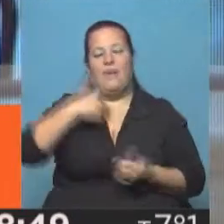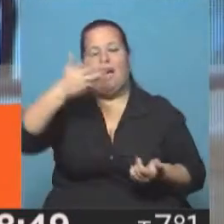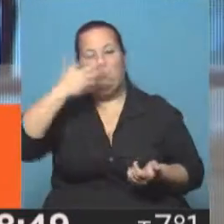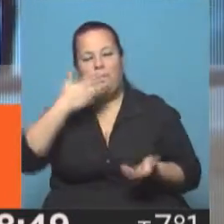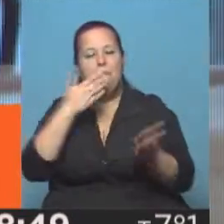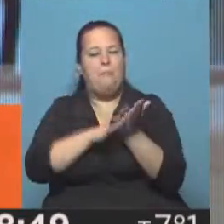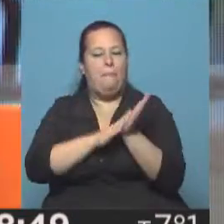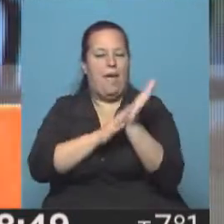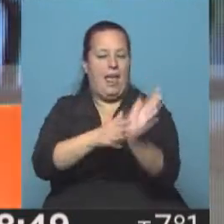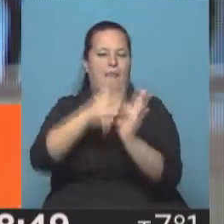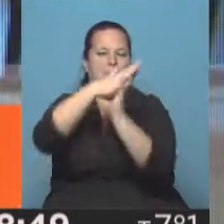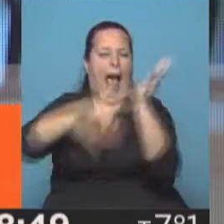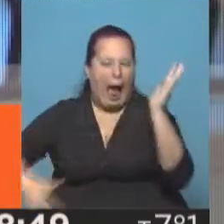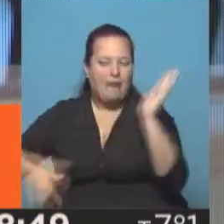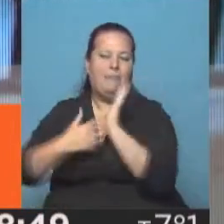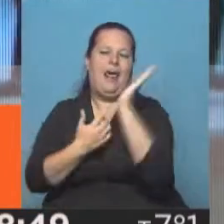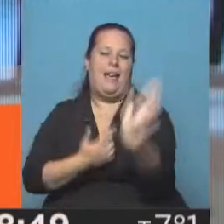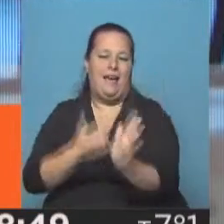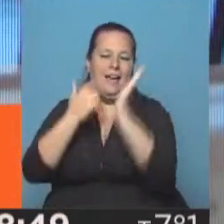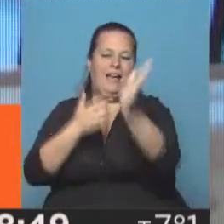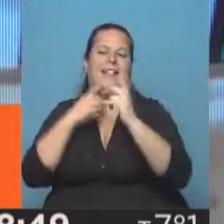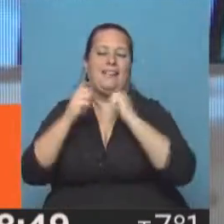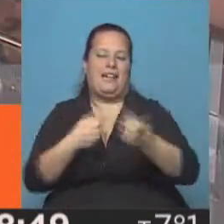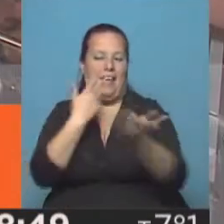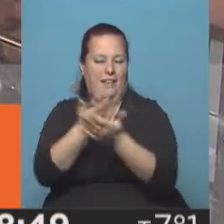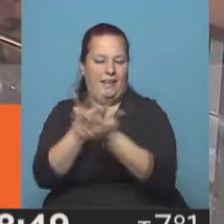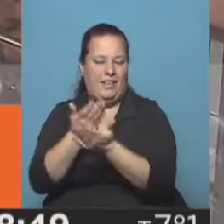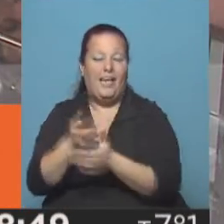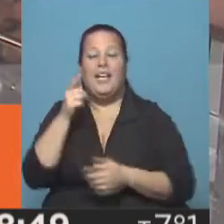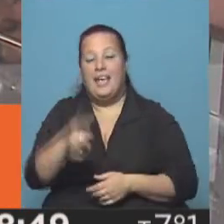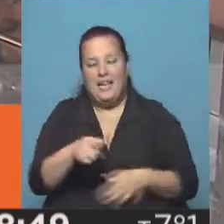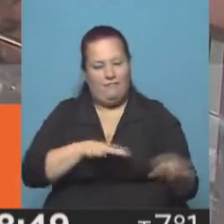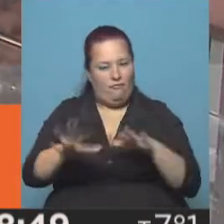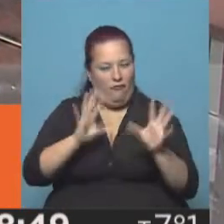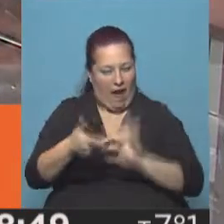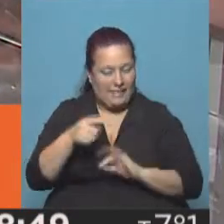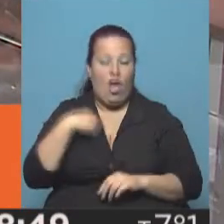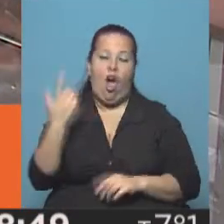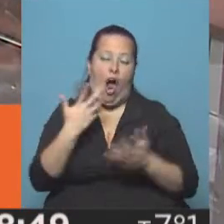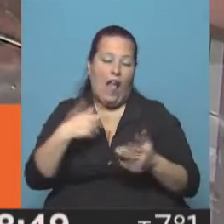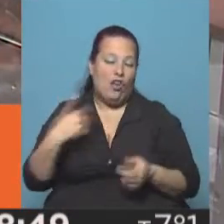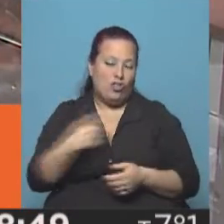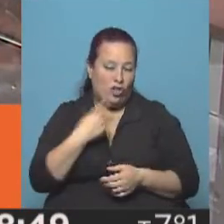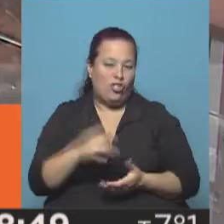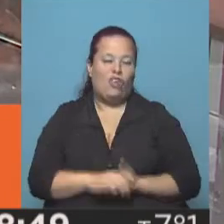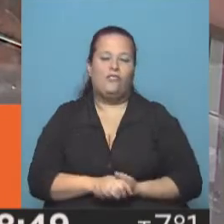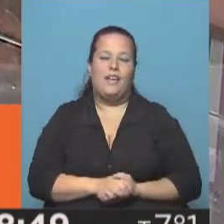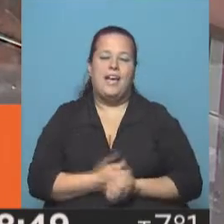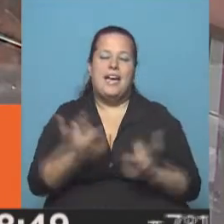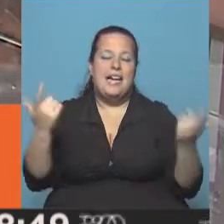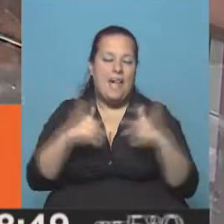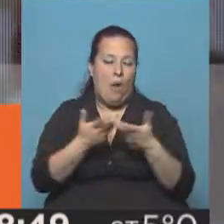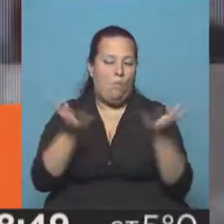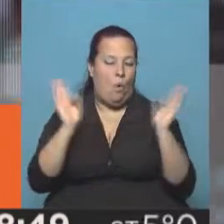llegó un documento más extenso que va presentando por secretaria y esa es la dinámica esperamos nosotros una audiencia